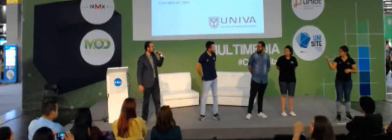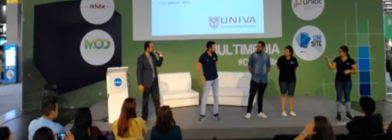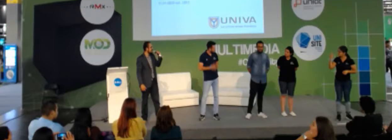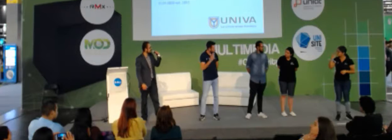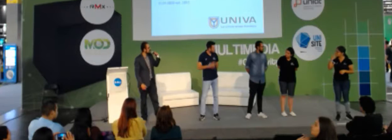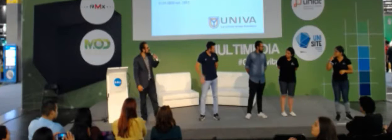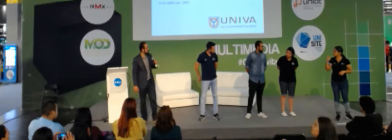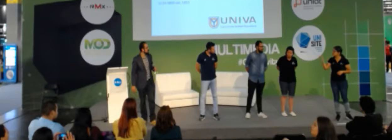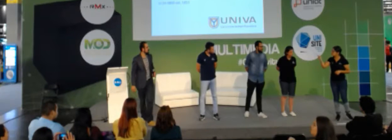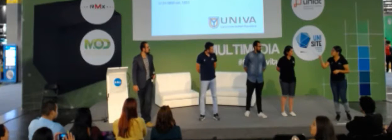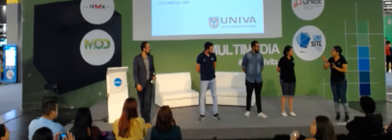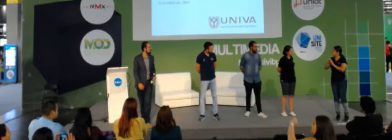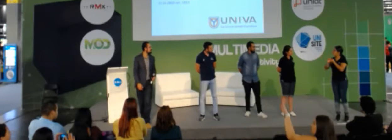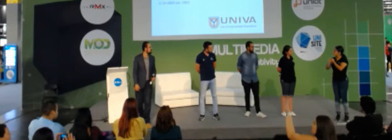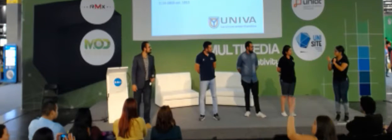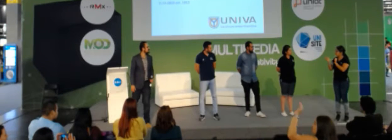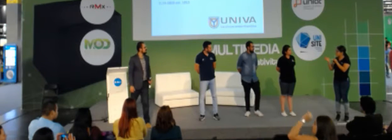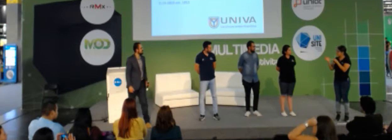Luis Ernesto.